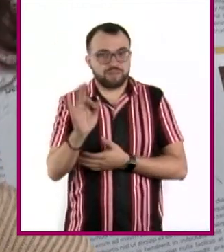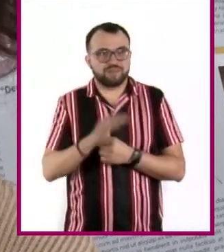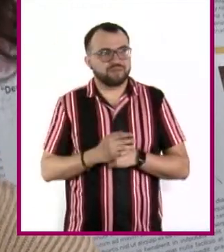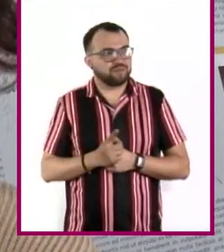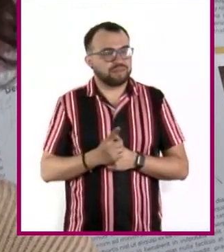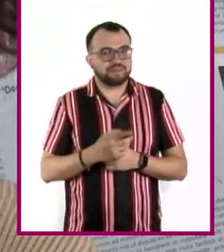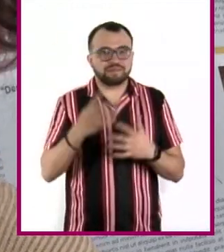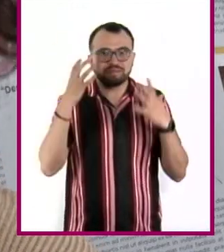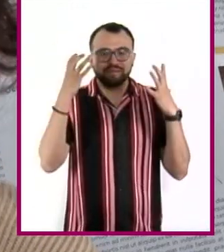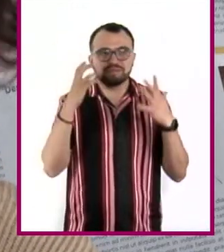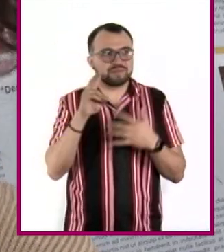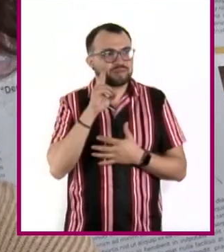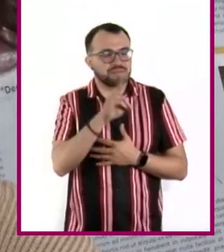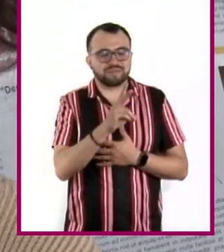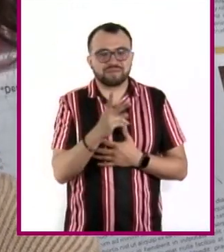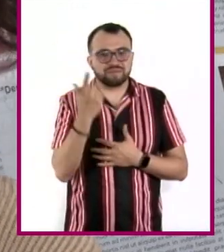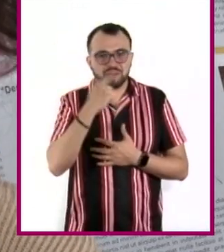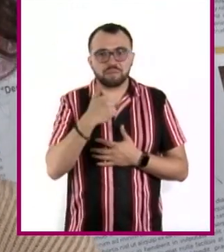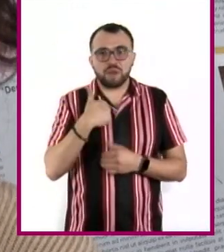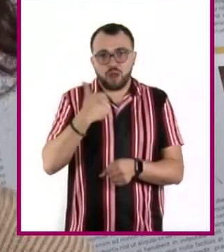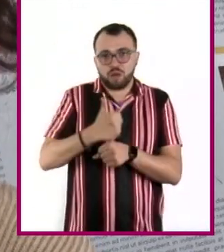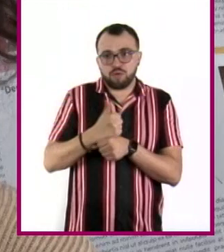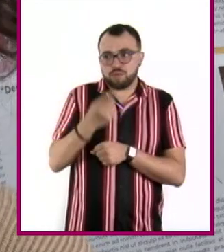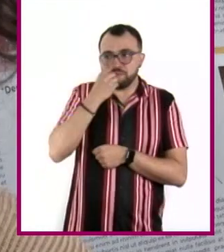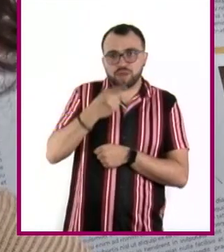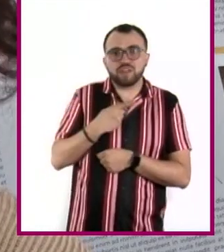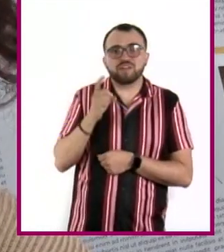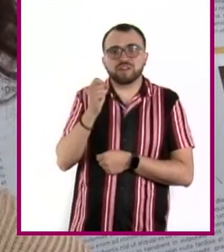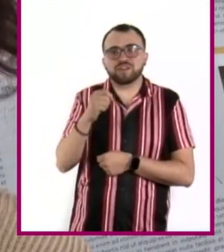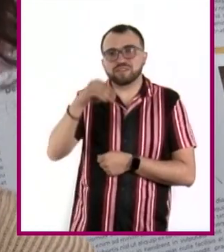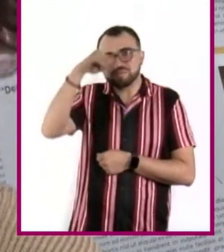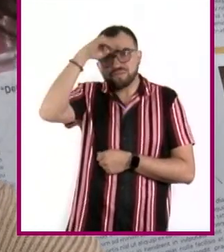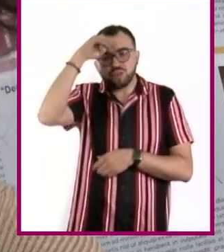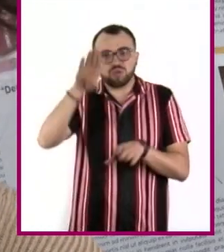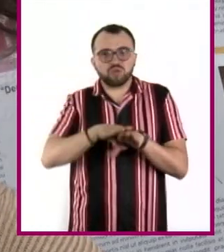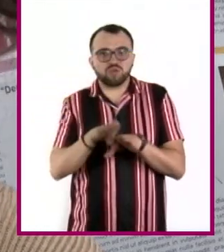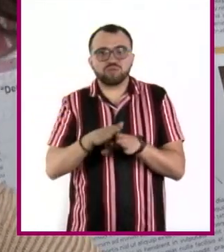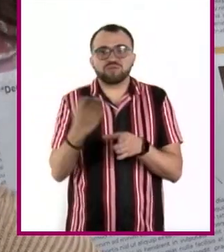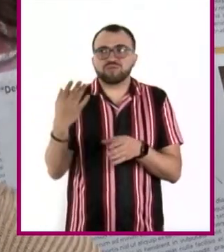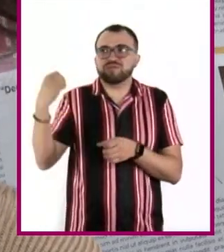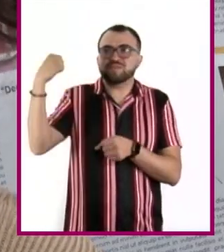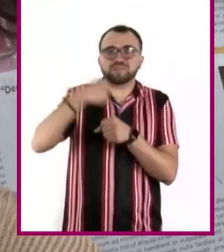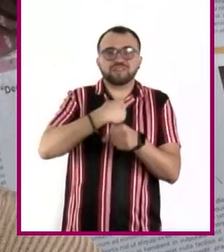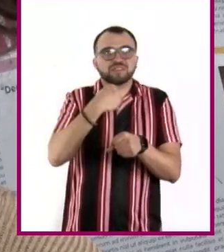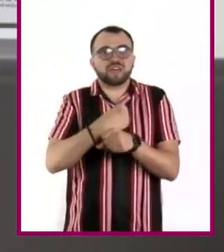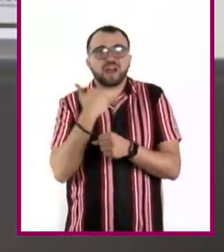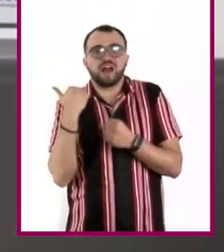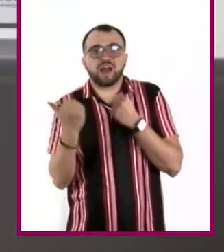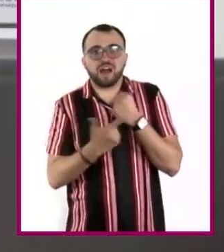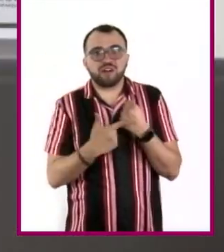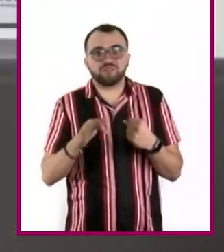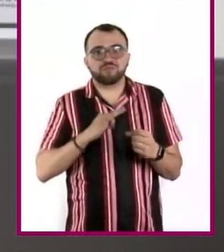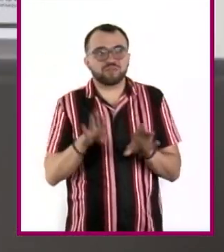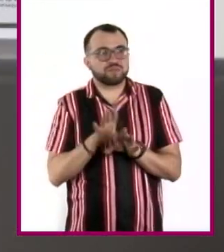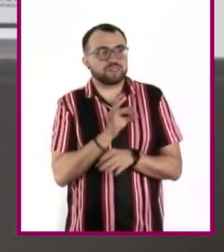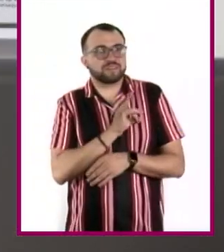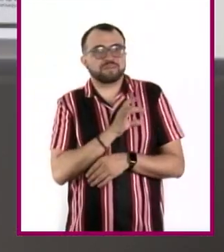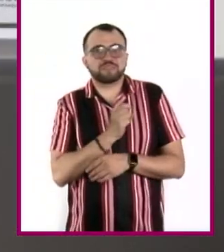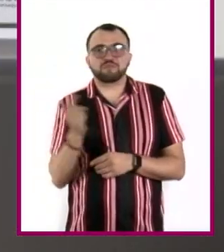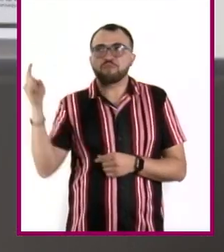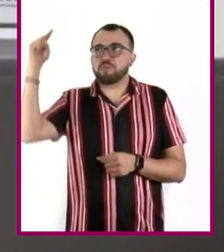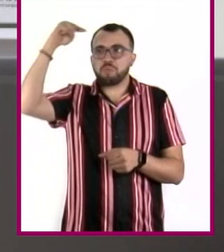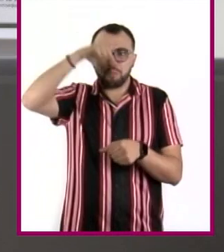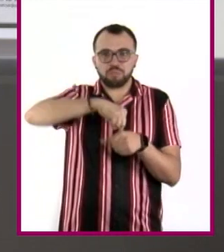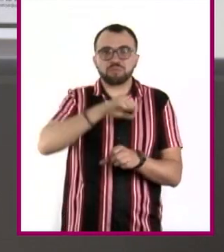abuelos alguna vez hablaron del peligro que suponía vivir en un mundo amenazado permanentemente por la destrucción nuclear. Ah,